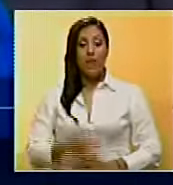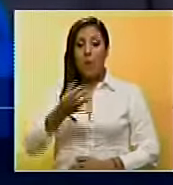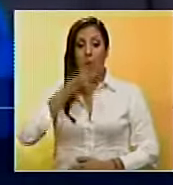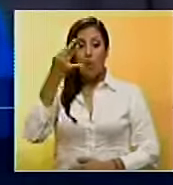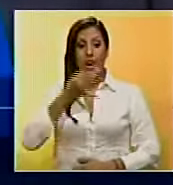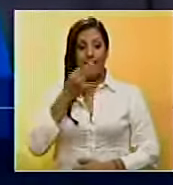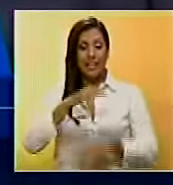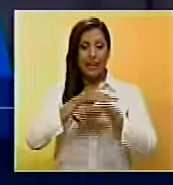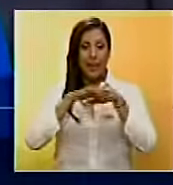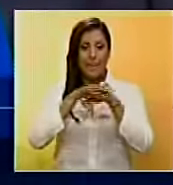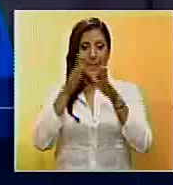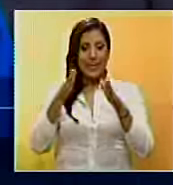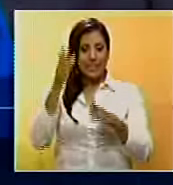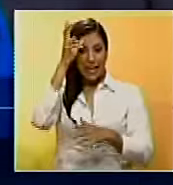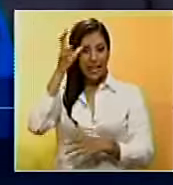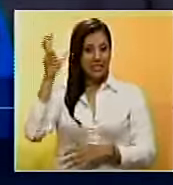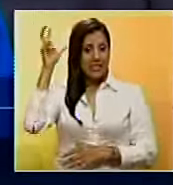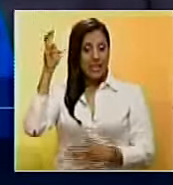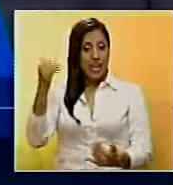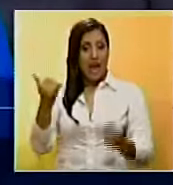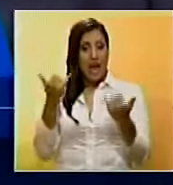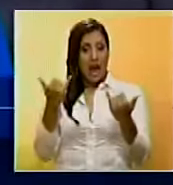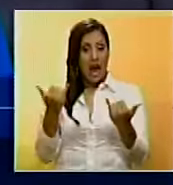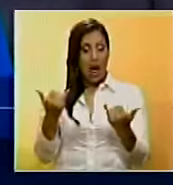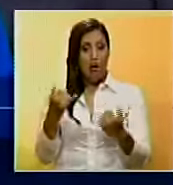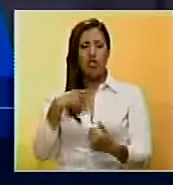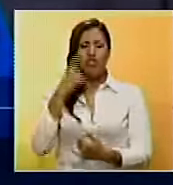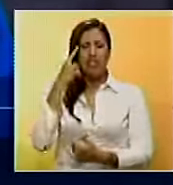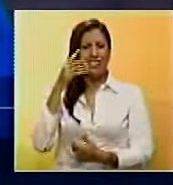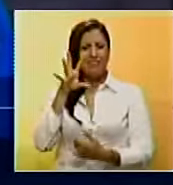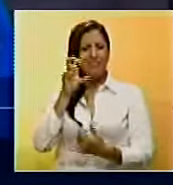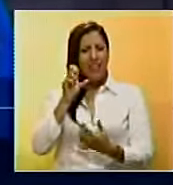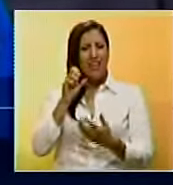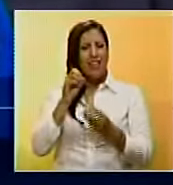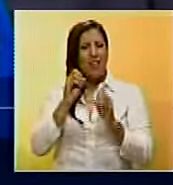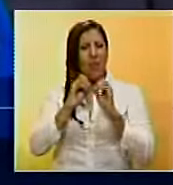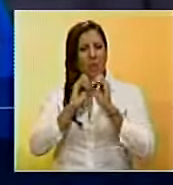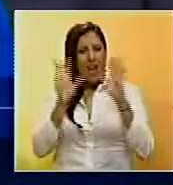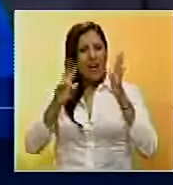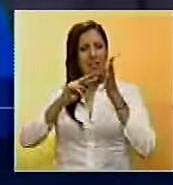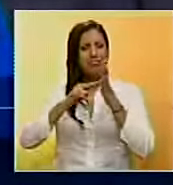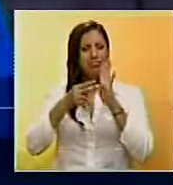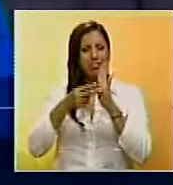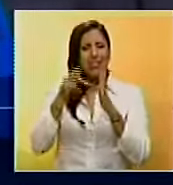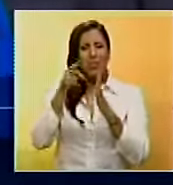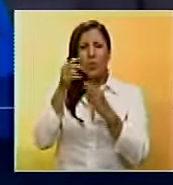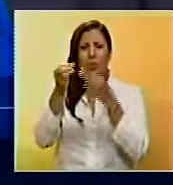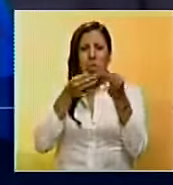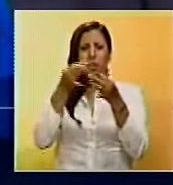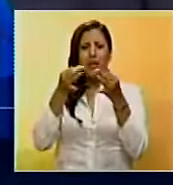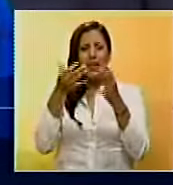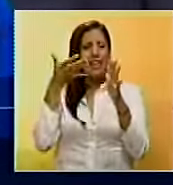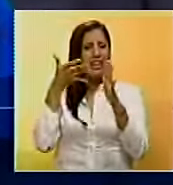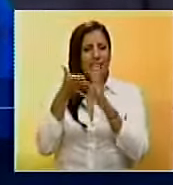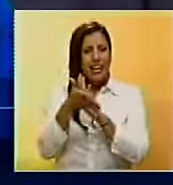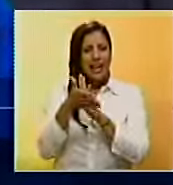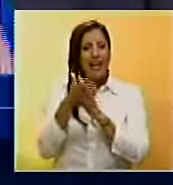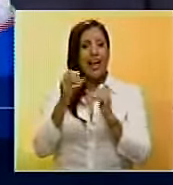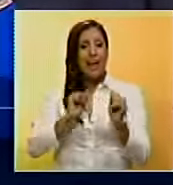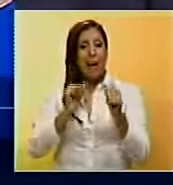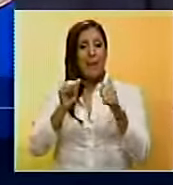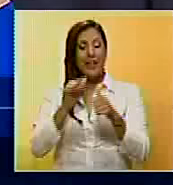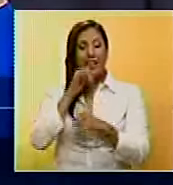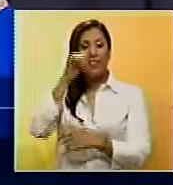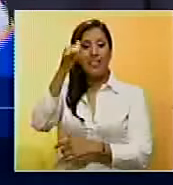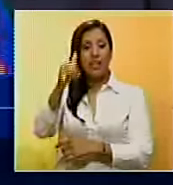Buenas tardes, ministra. Quisiera saber su interpretación de esta decisión de Estados Unidos en el contexto regional a partir de